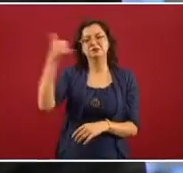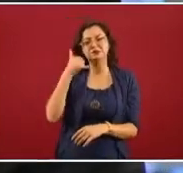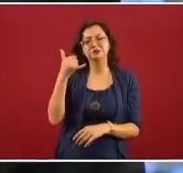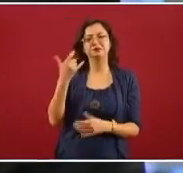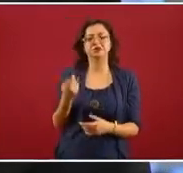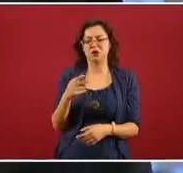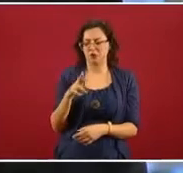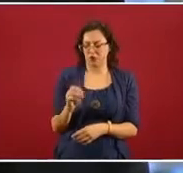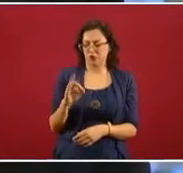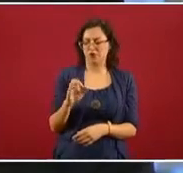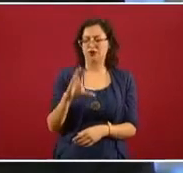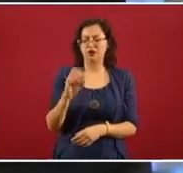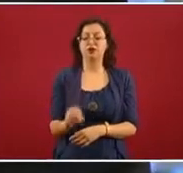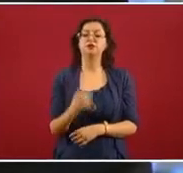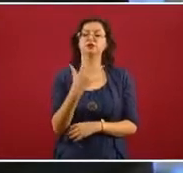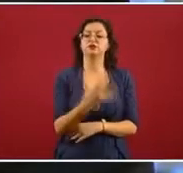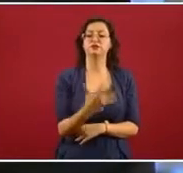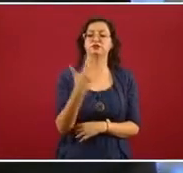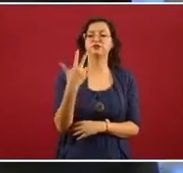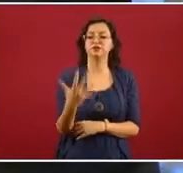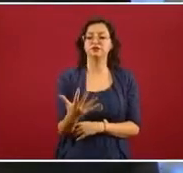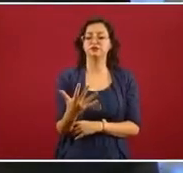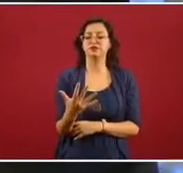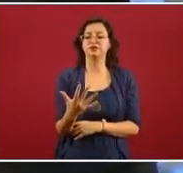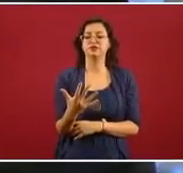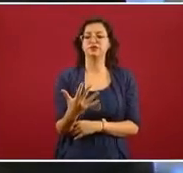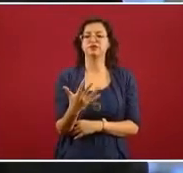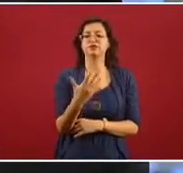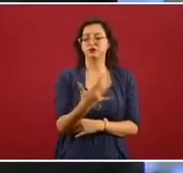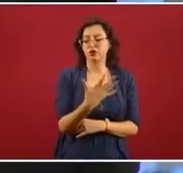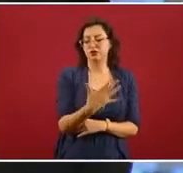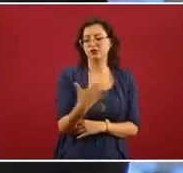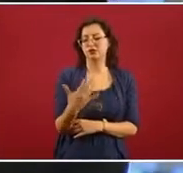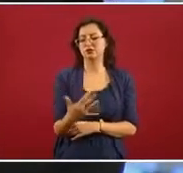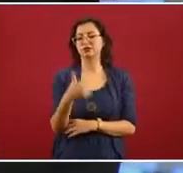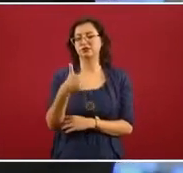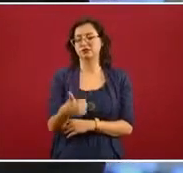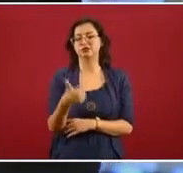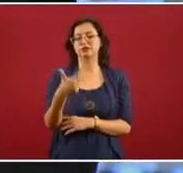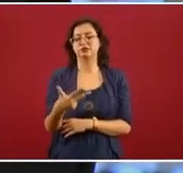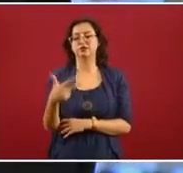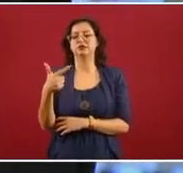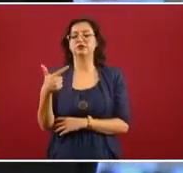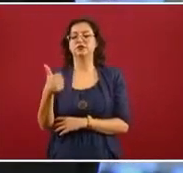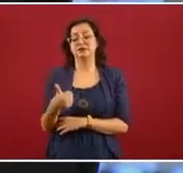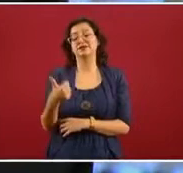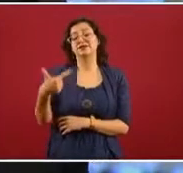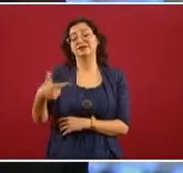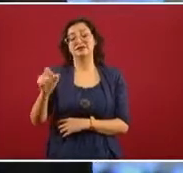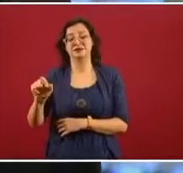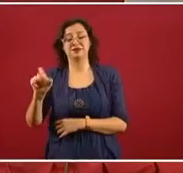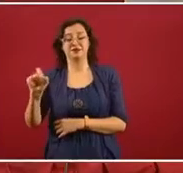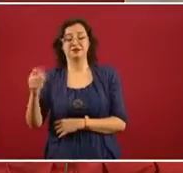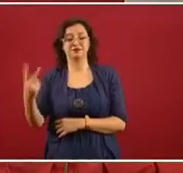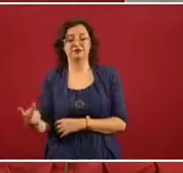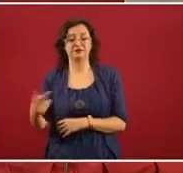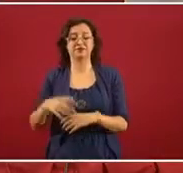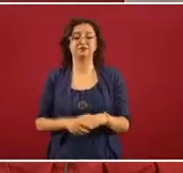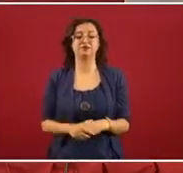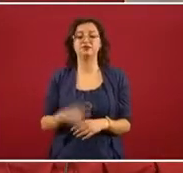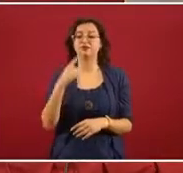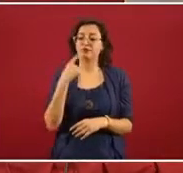del consumidor 55 55 68 87 22. Vamos